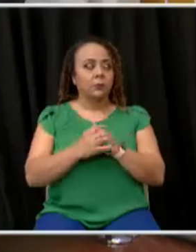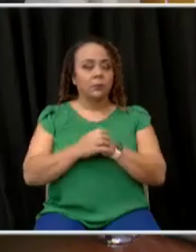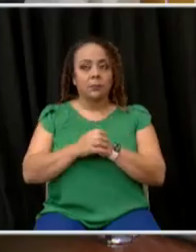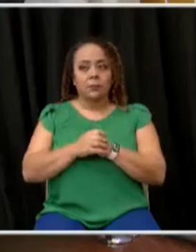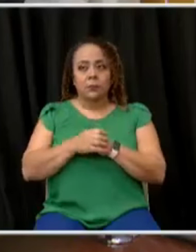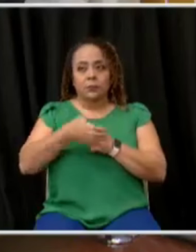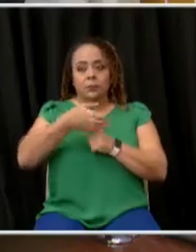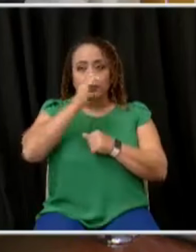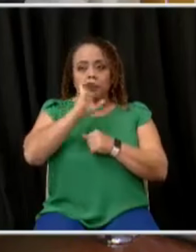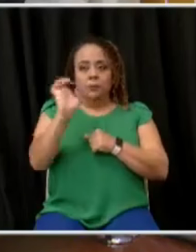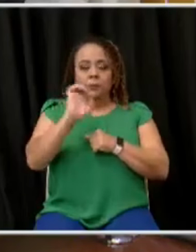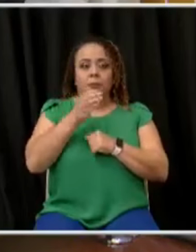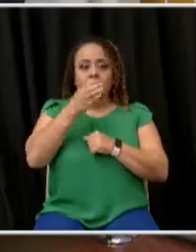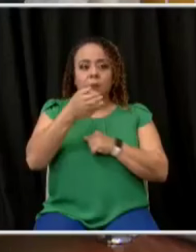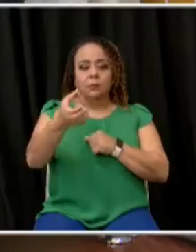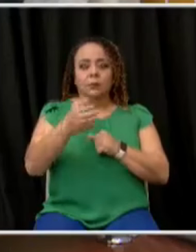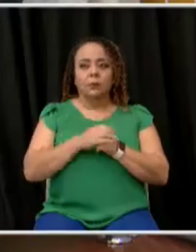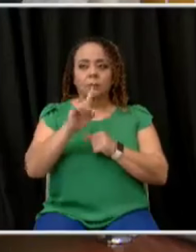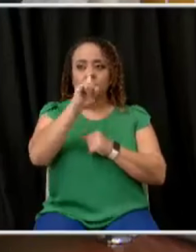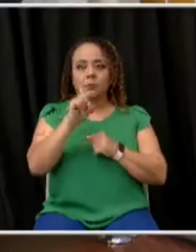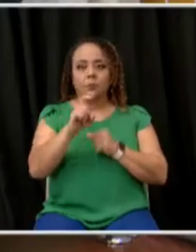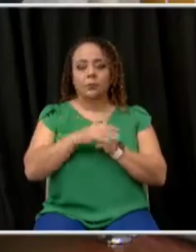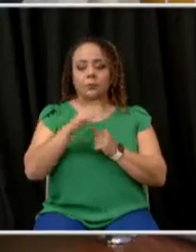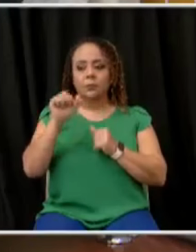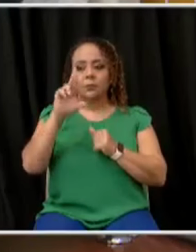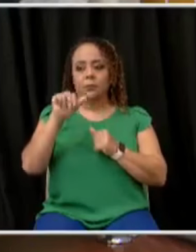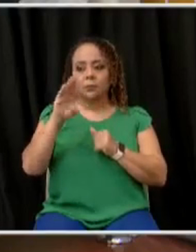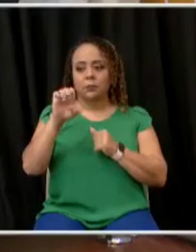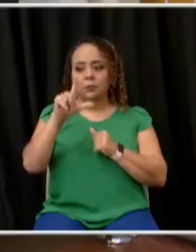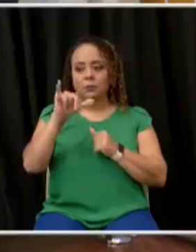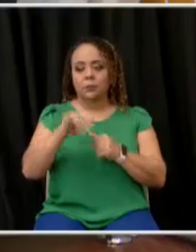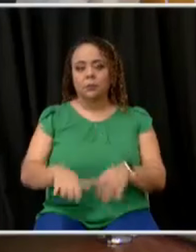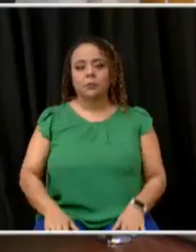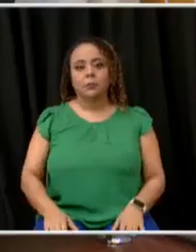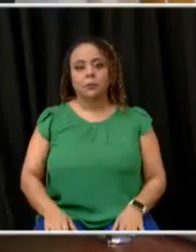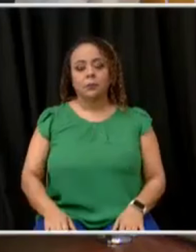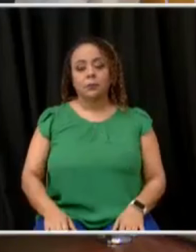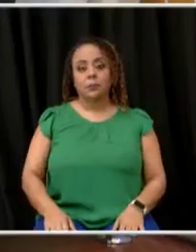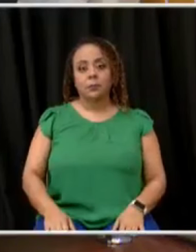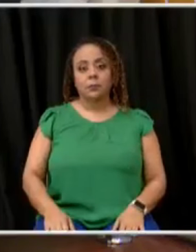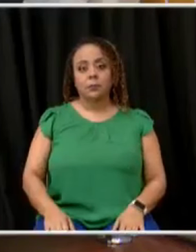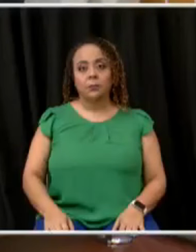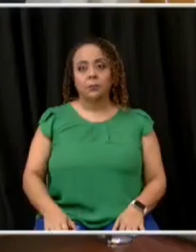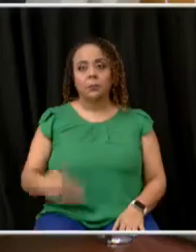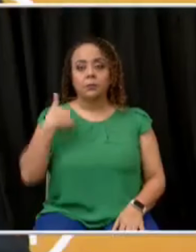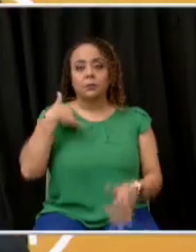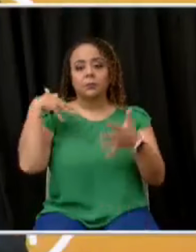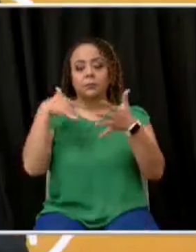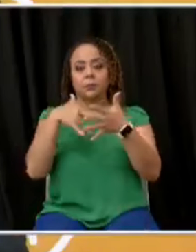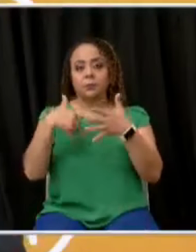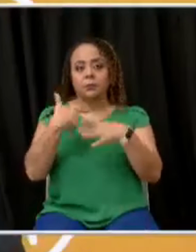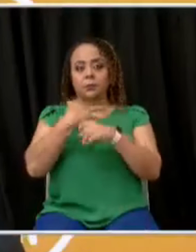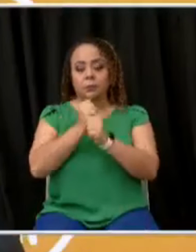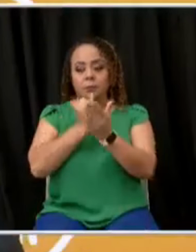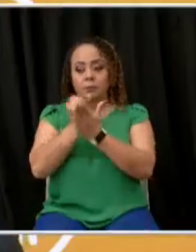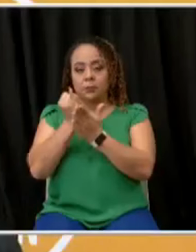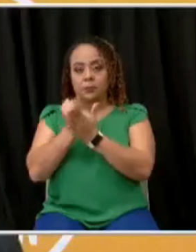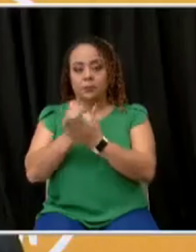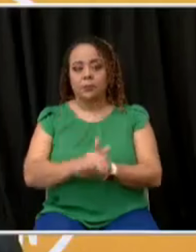bebidas energéticas son recomendables? Nos pregunta Araceli. Hay estudios realizados, investigaciones,